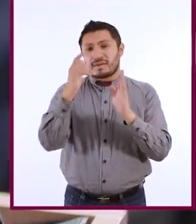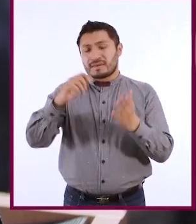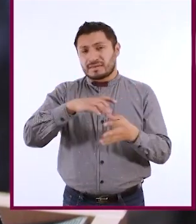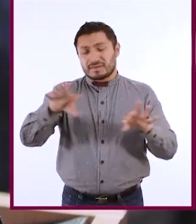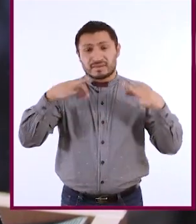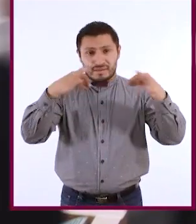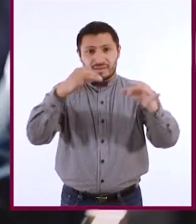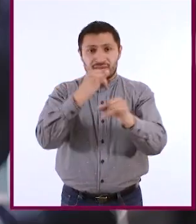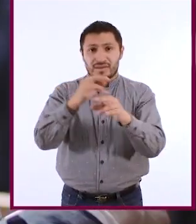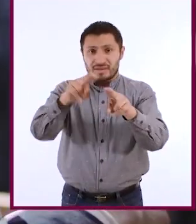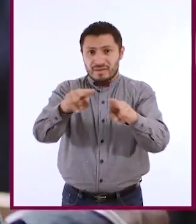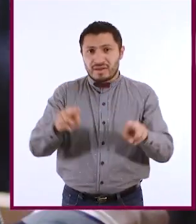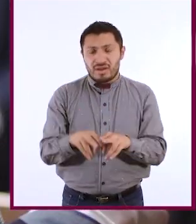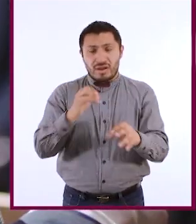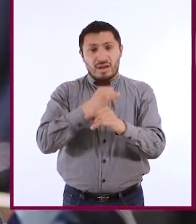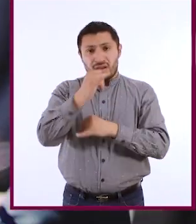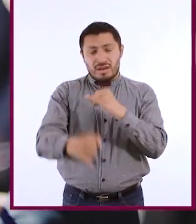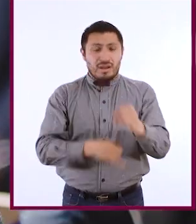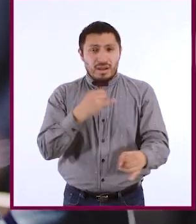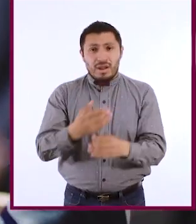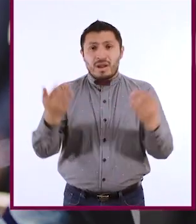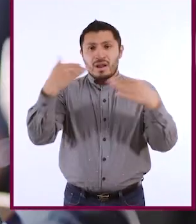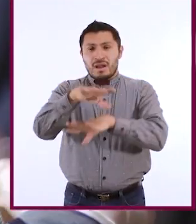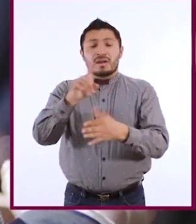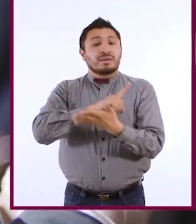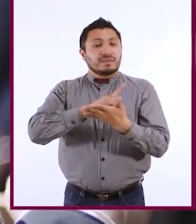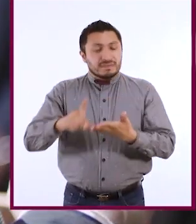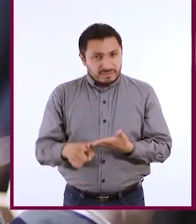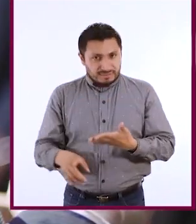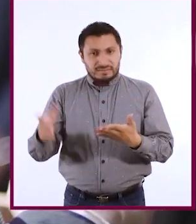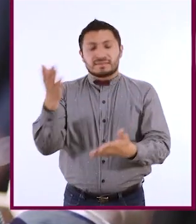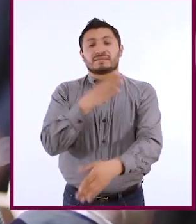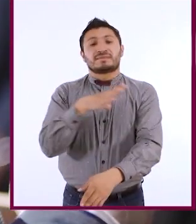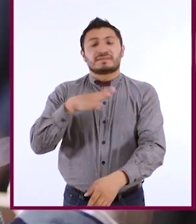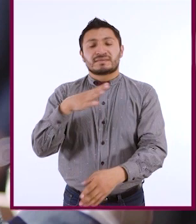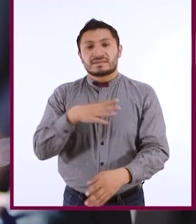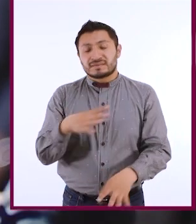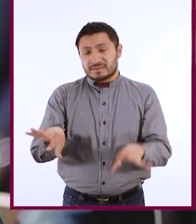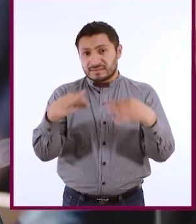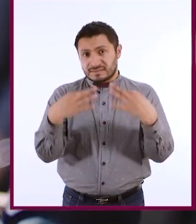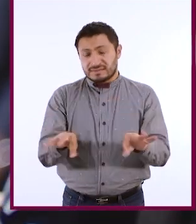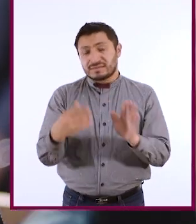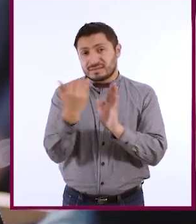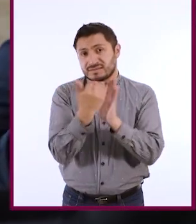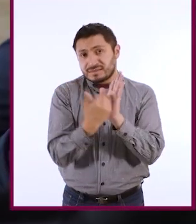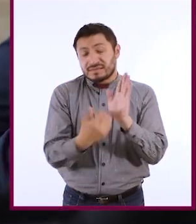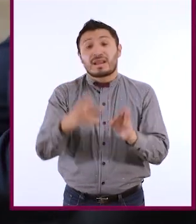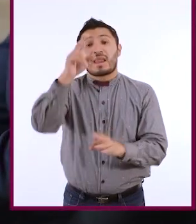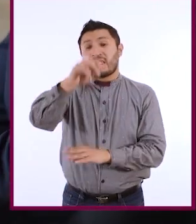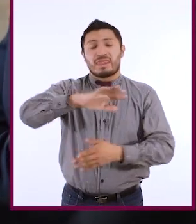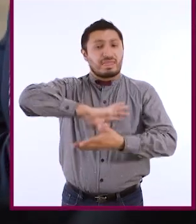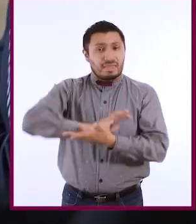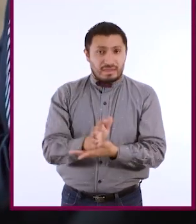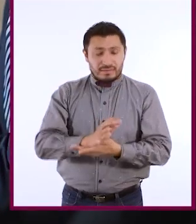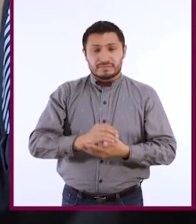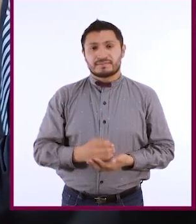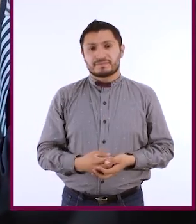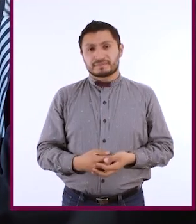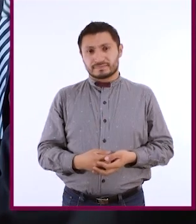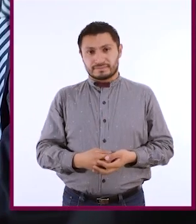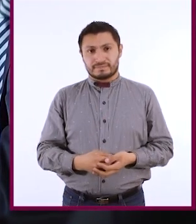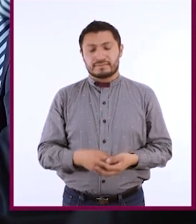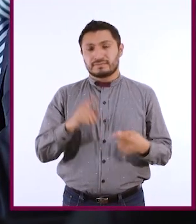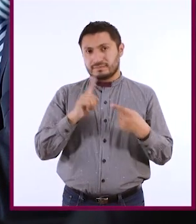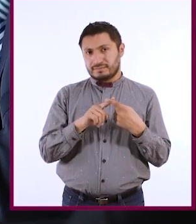nacionales e internacionales en materia de derechos, acompañado del principio de la no discriminación.